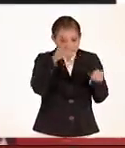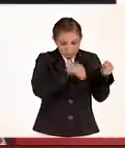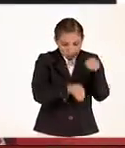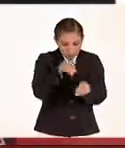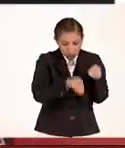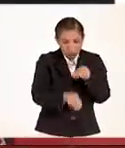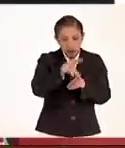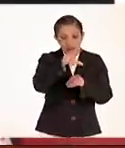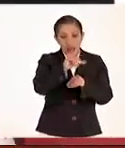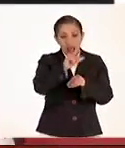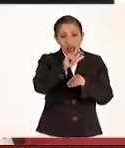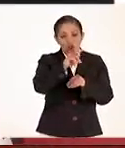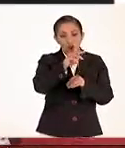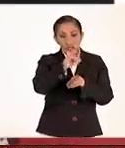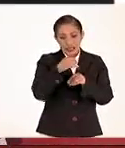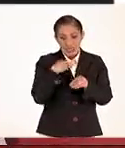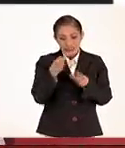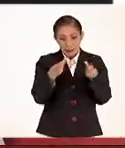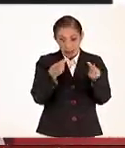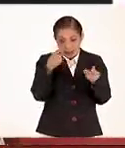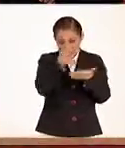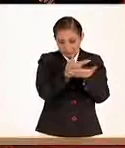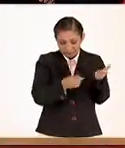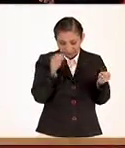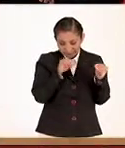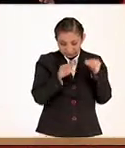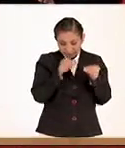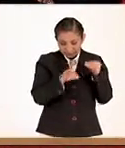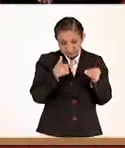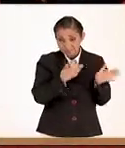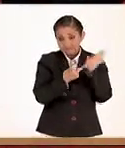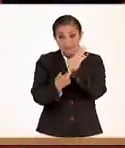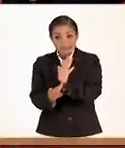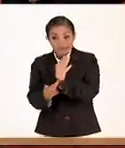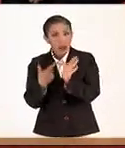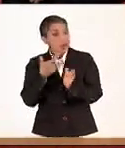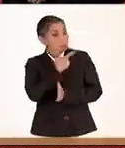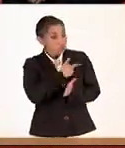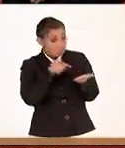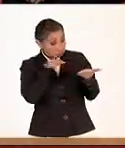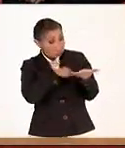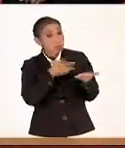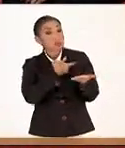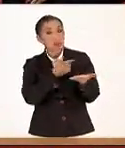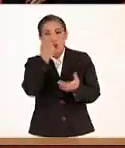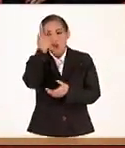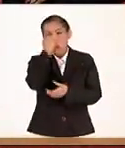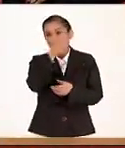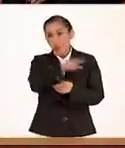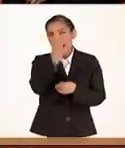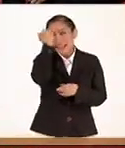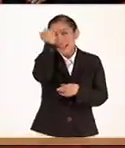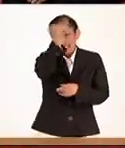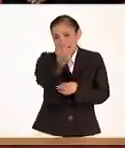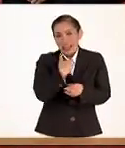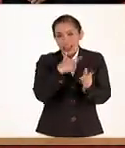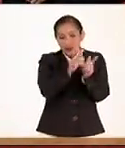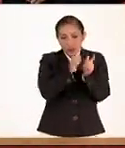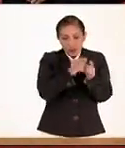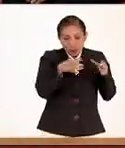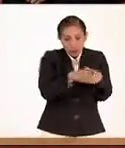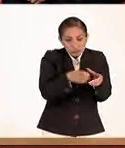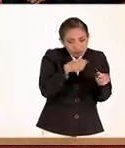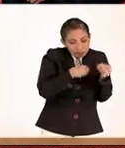ciertas calorías entonces pues digamos que les gustó incluso una de nuestras ideas del grupo